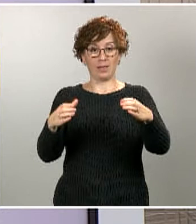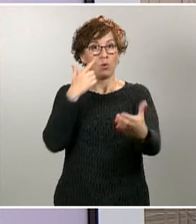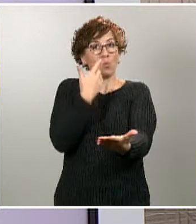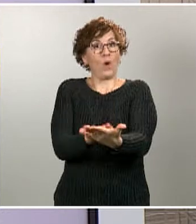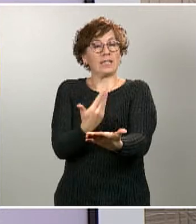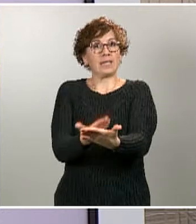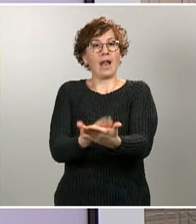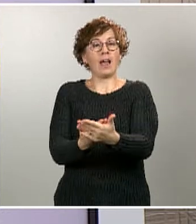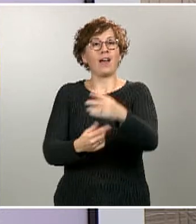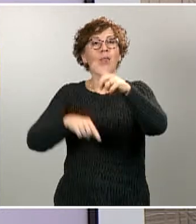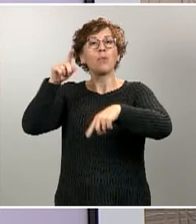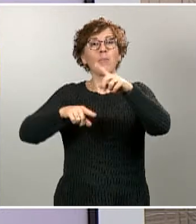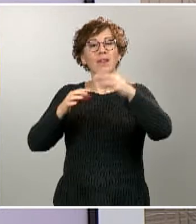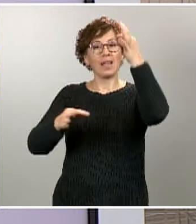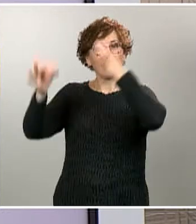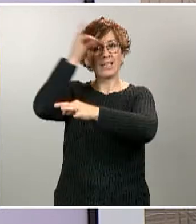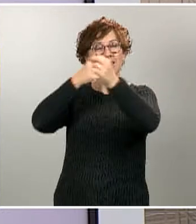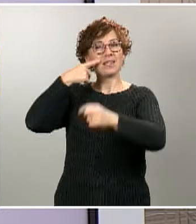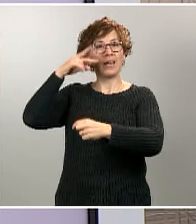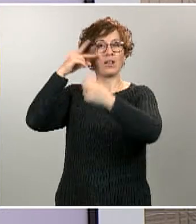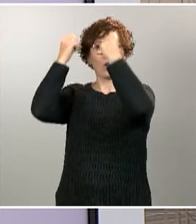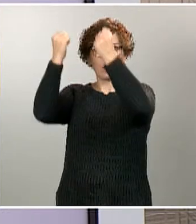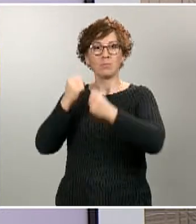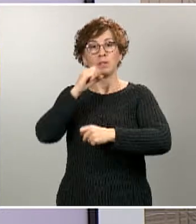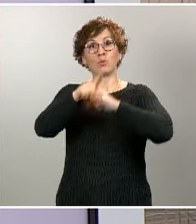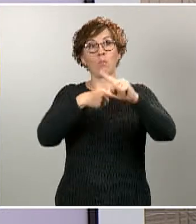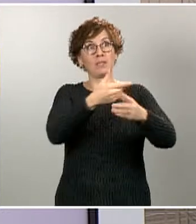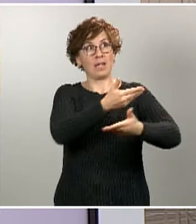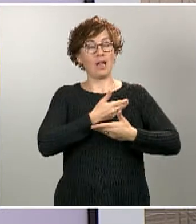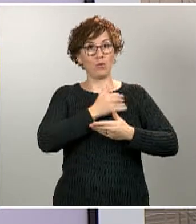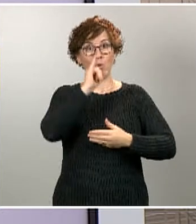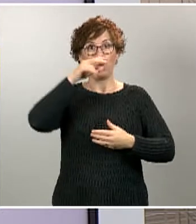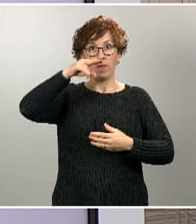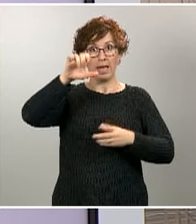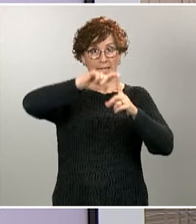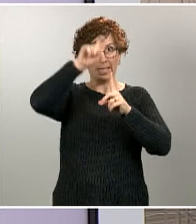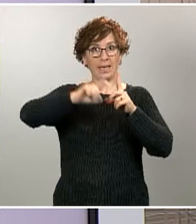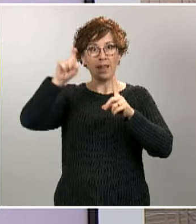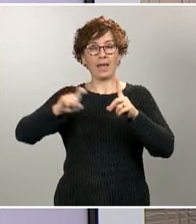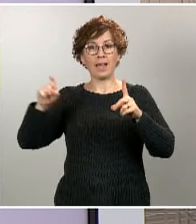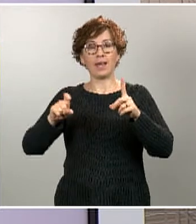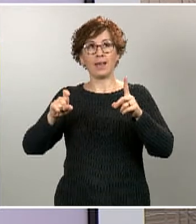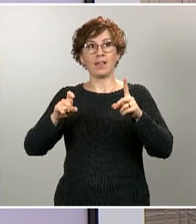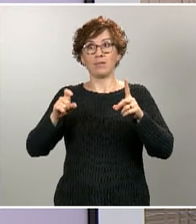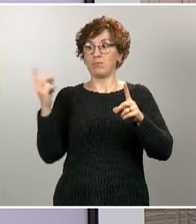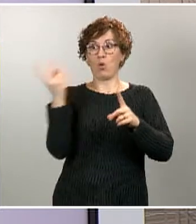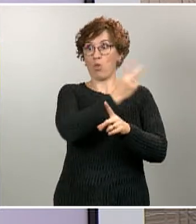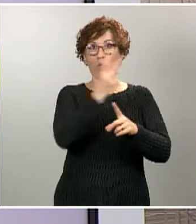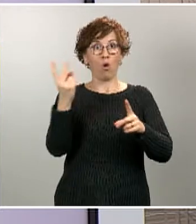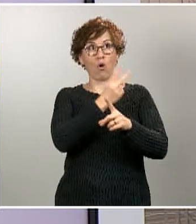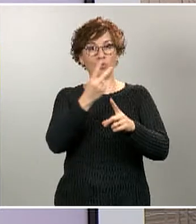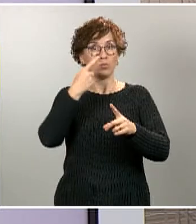a los criterios de los expertos y con la ayuda del Instituto Nacional de Estadística, y al entender de los expertos y del Instituto Nacional de Estadística es una muestra